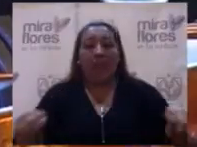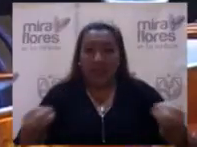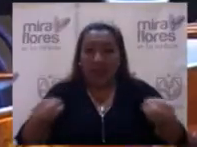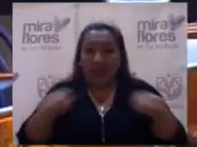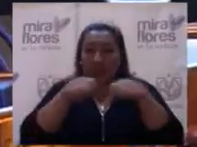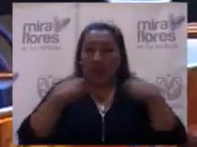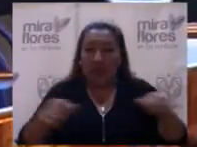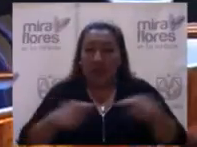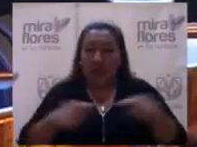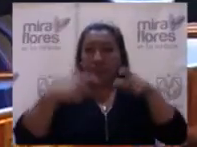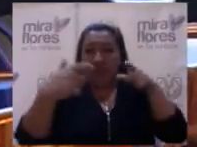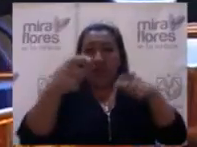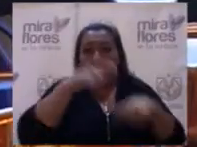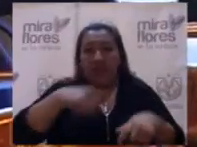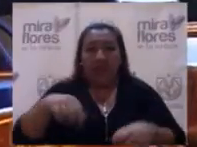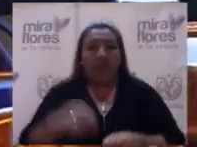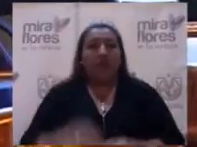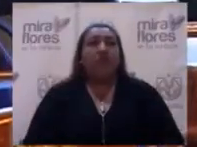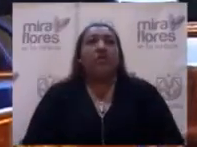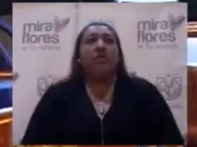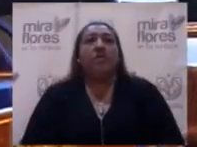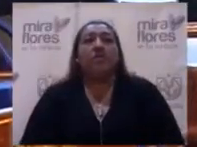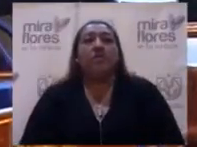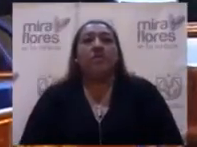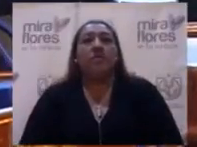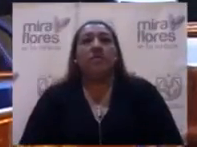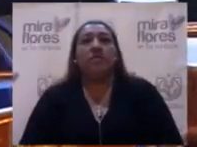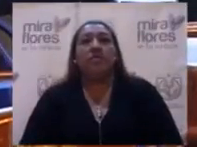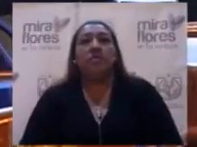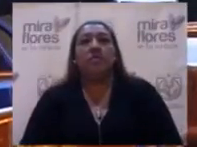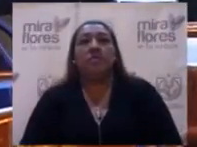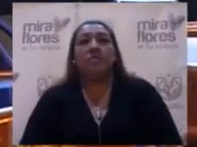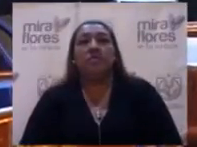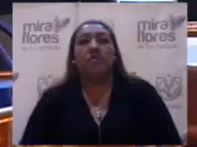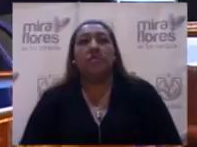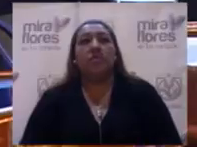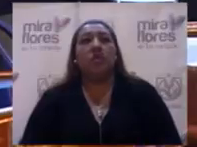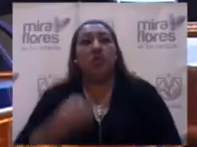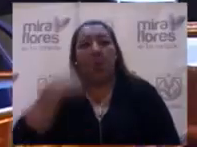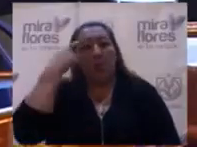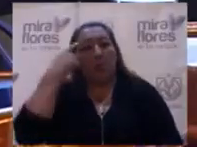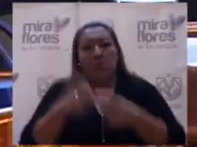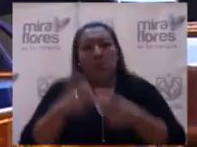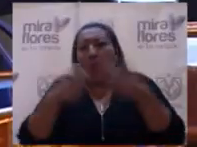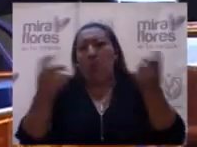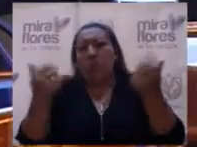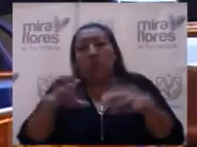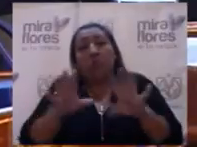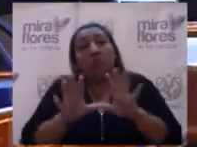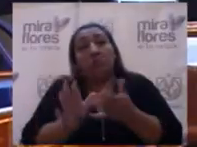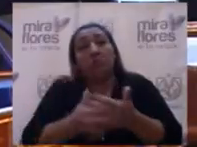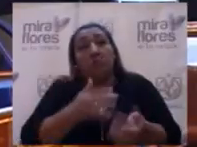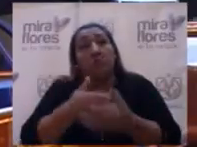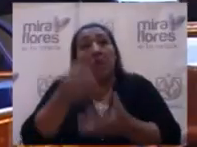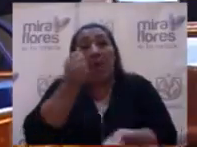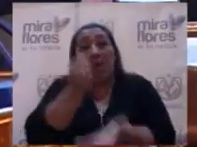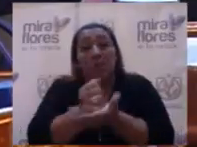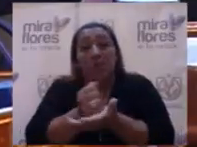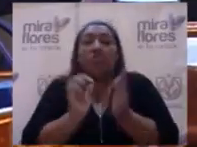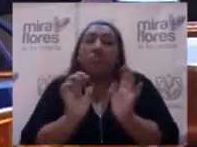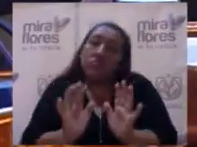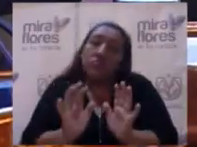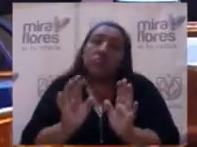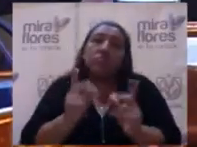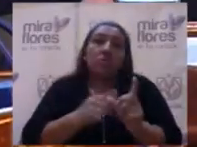metros aproximadamente. Parece bastante exagerado, bastante grande. Pero bueno, en fin, así se aprobó y